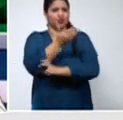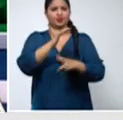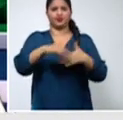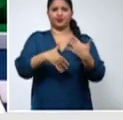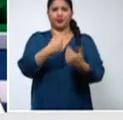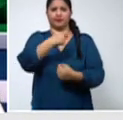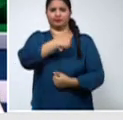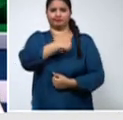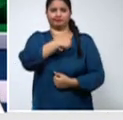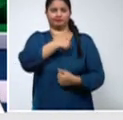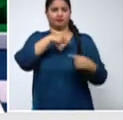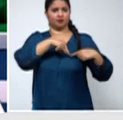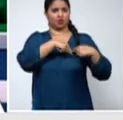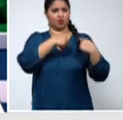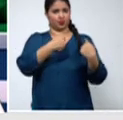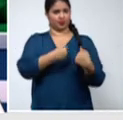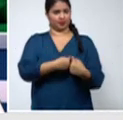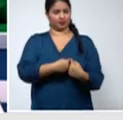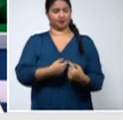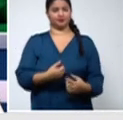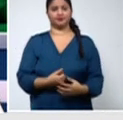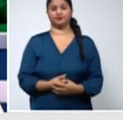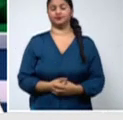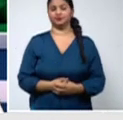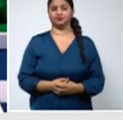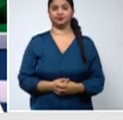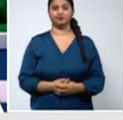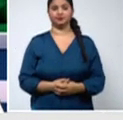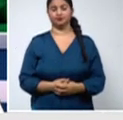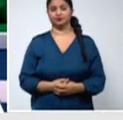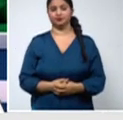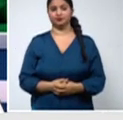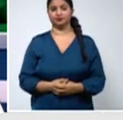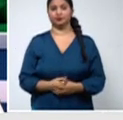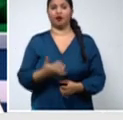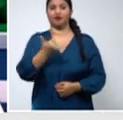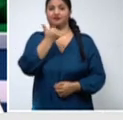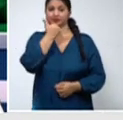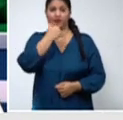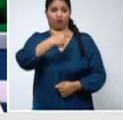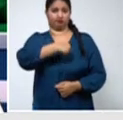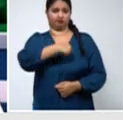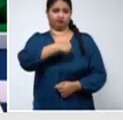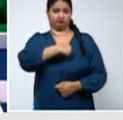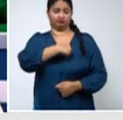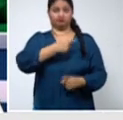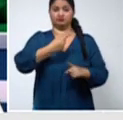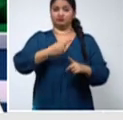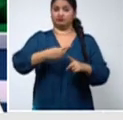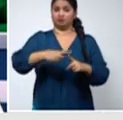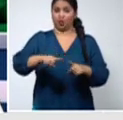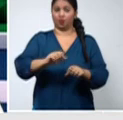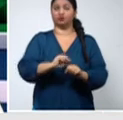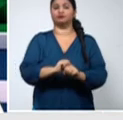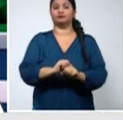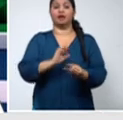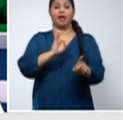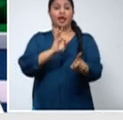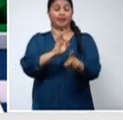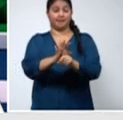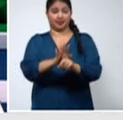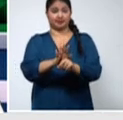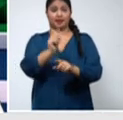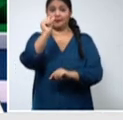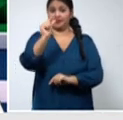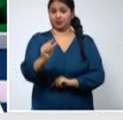hipertensiva de la cual tenía afectación. Este paciente comenzó